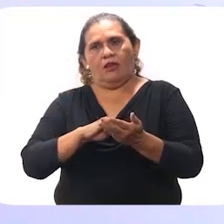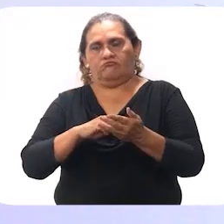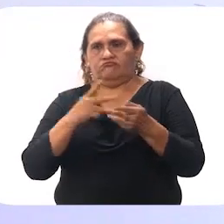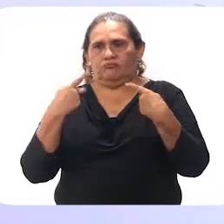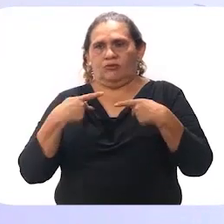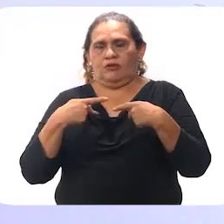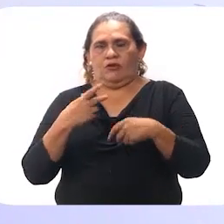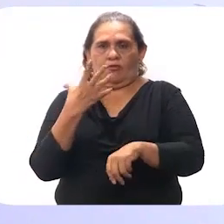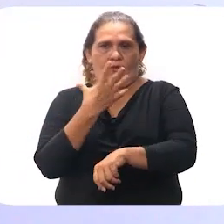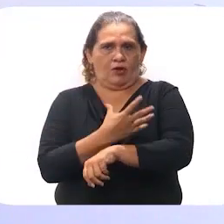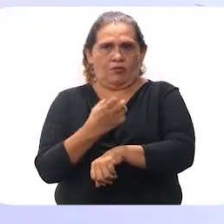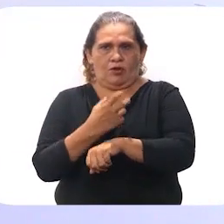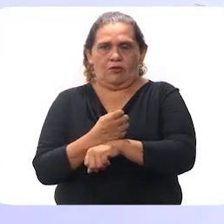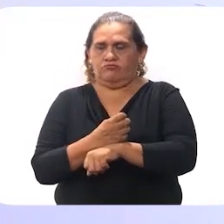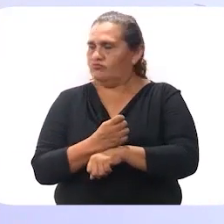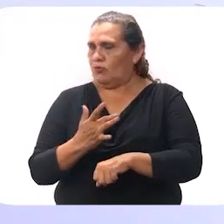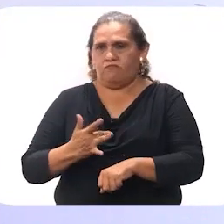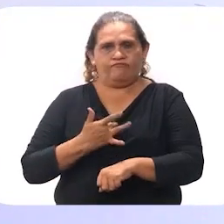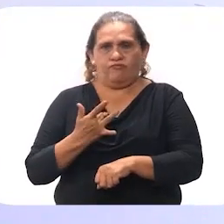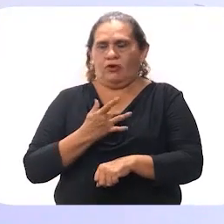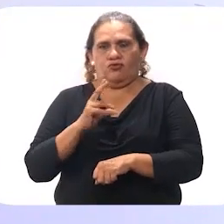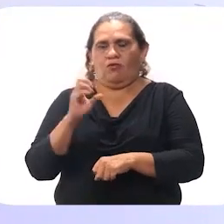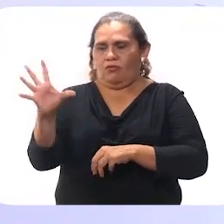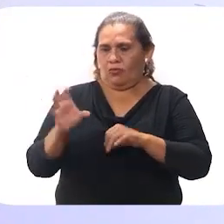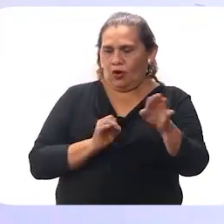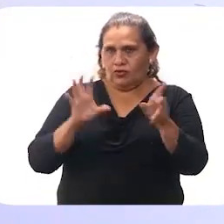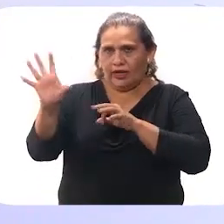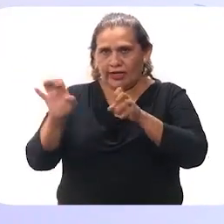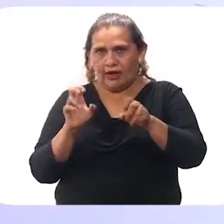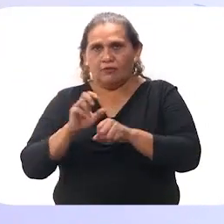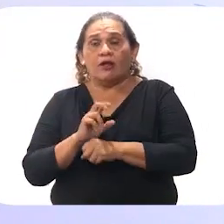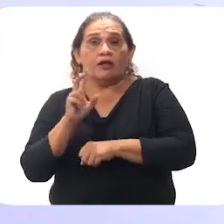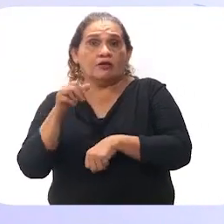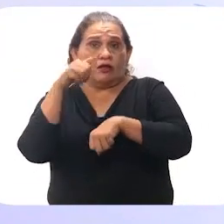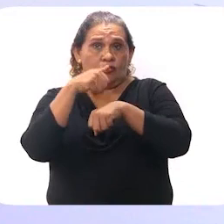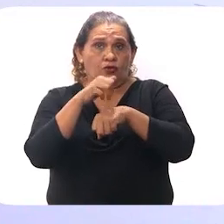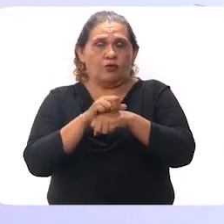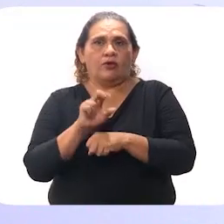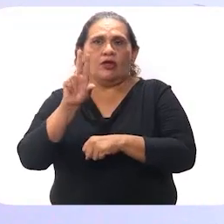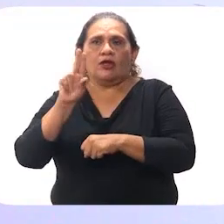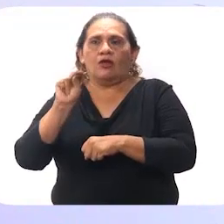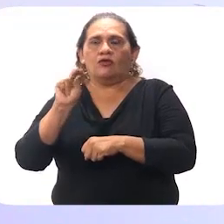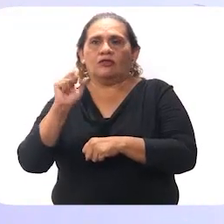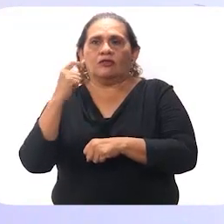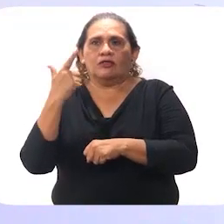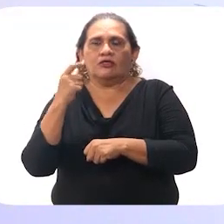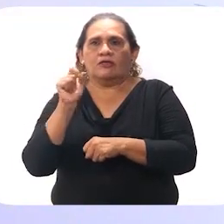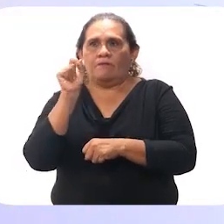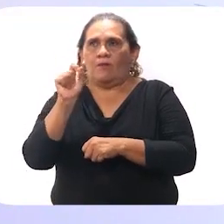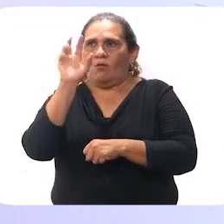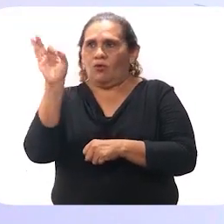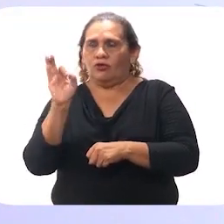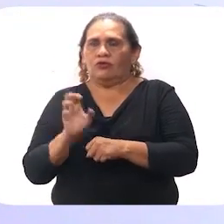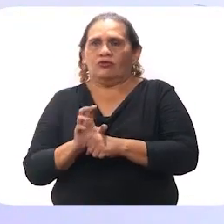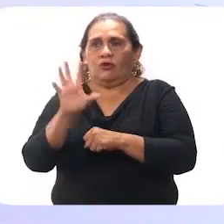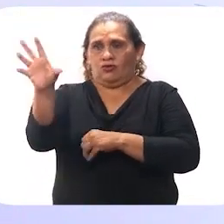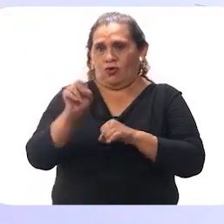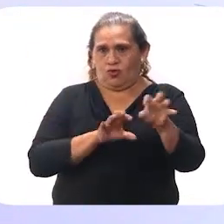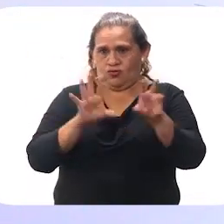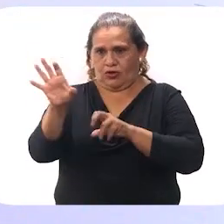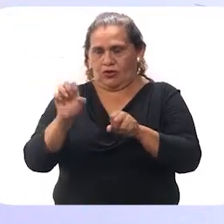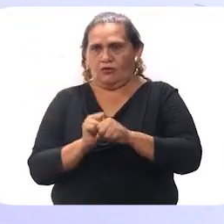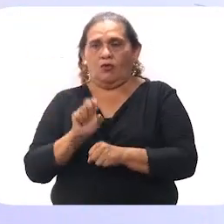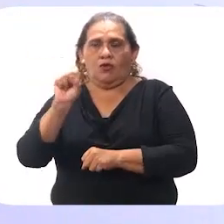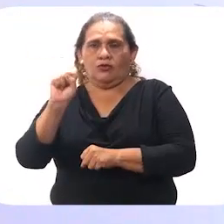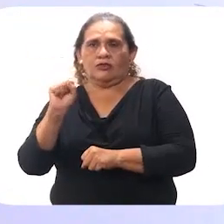recuperaron, no presentan síntomas ni pueden contagiar. Esta cifra representa el 87% del total de contagios registrados, que